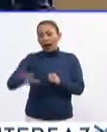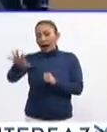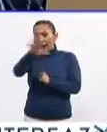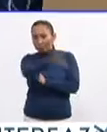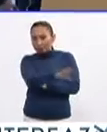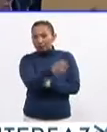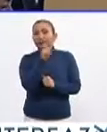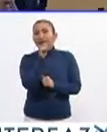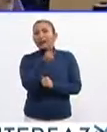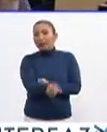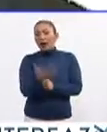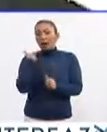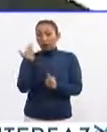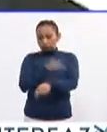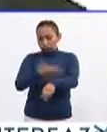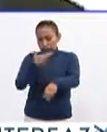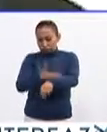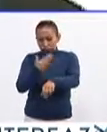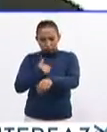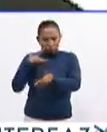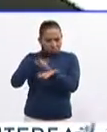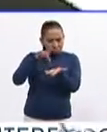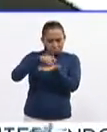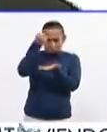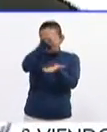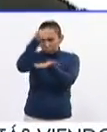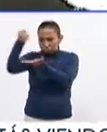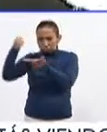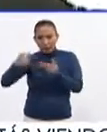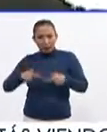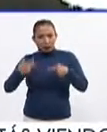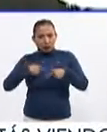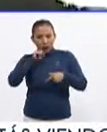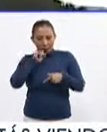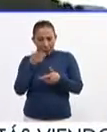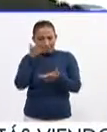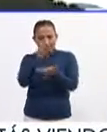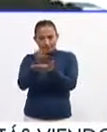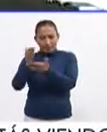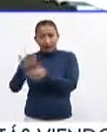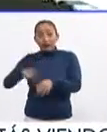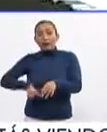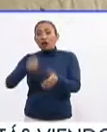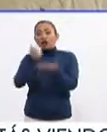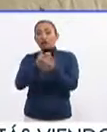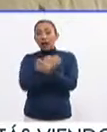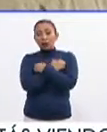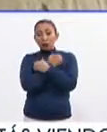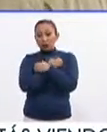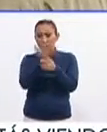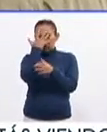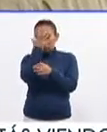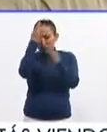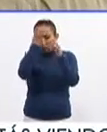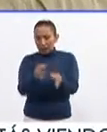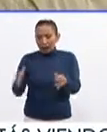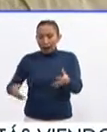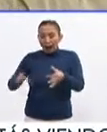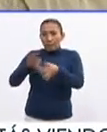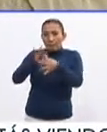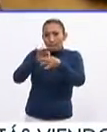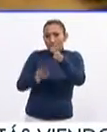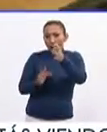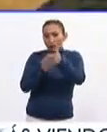áreas, así como eficientar la gestión de recursos materiales y humanos. El gobierno de la ciudad ofrece educación formal y complementaria